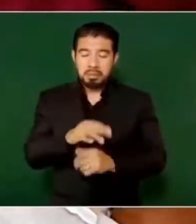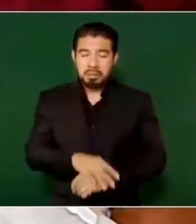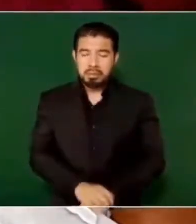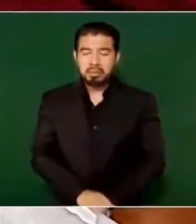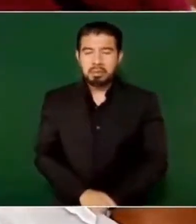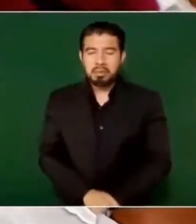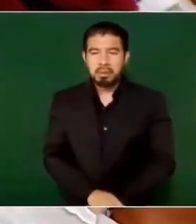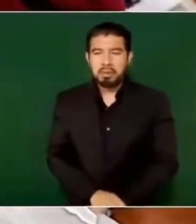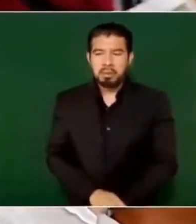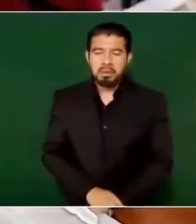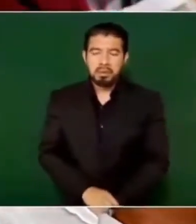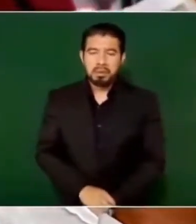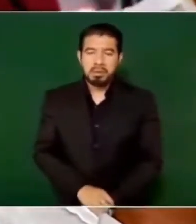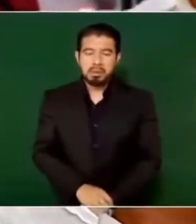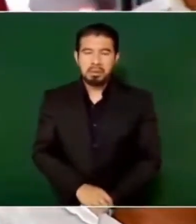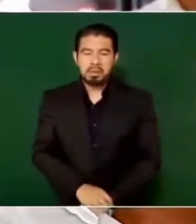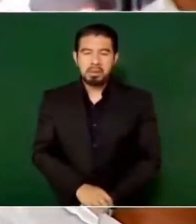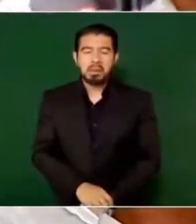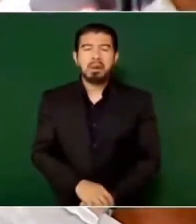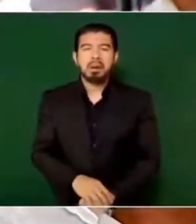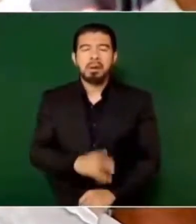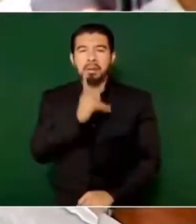la palabra corrupción